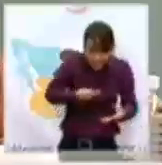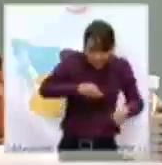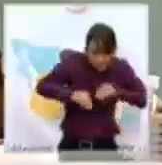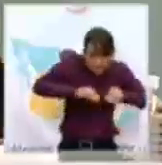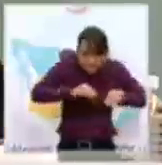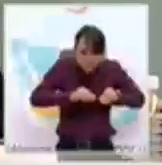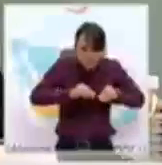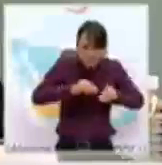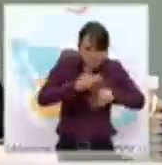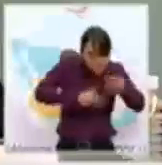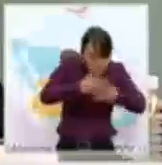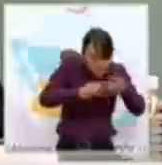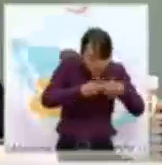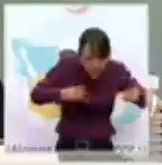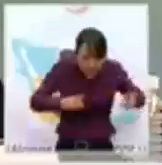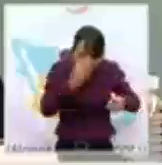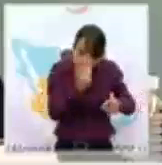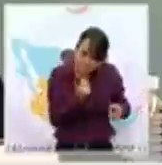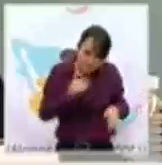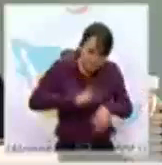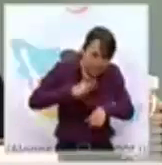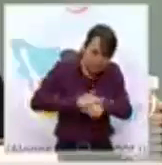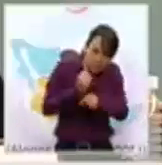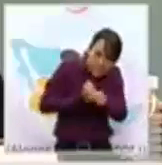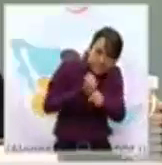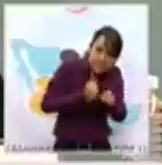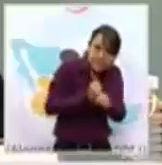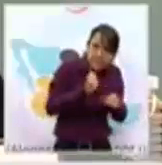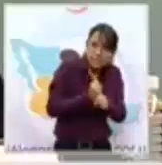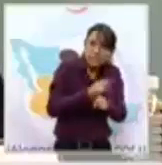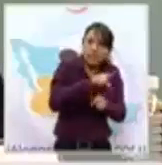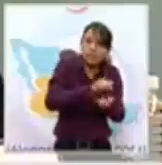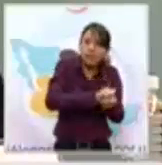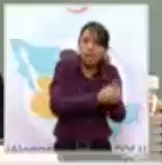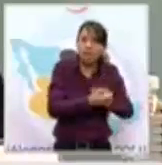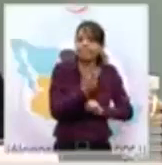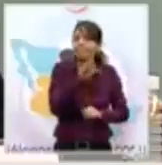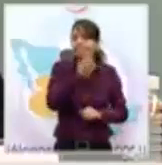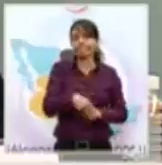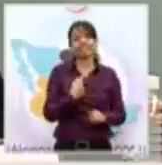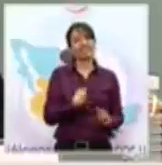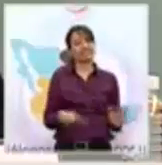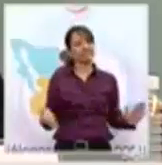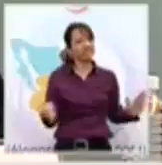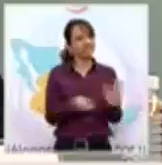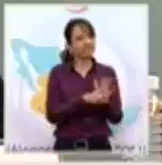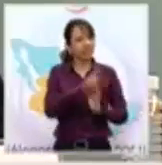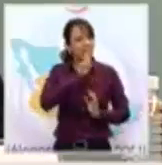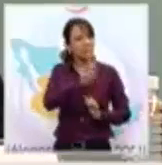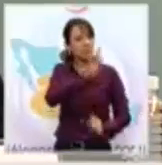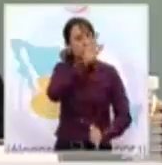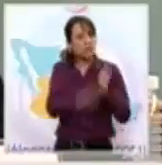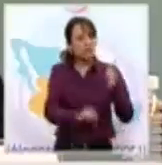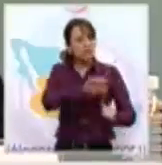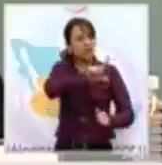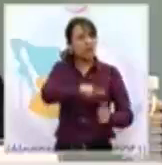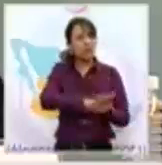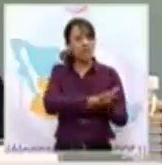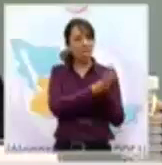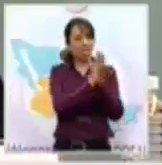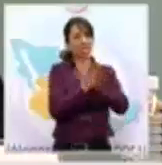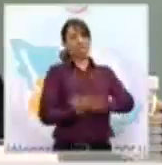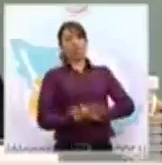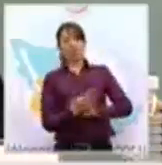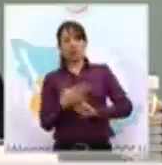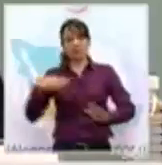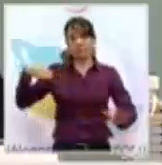muy negativos. Porque también uno entiende que, insisto, volviendo al ejemplo, este